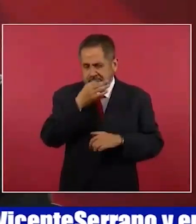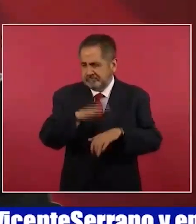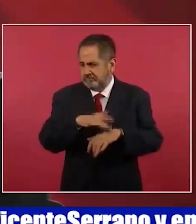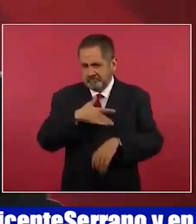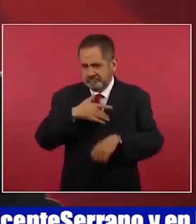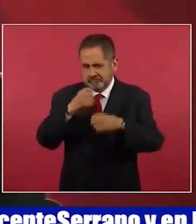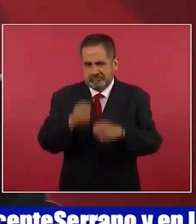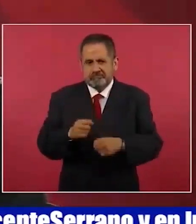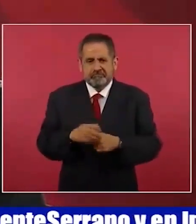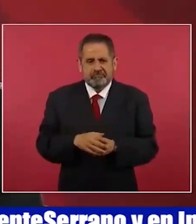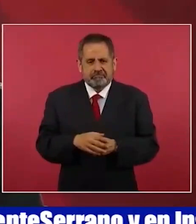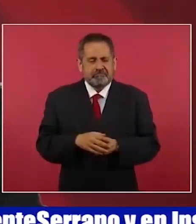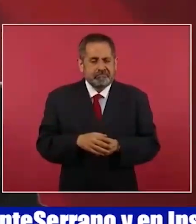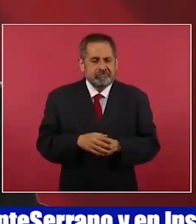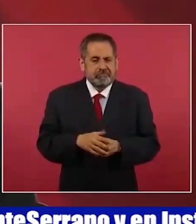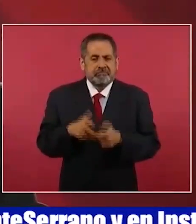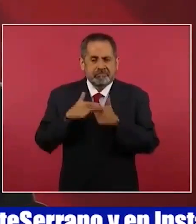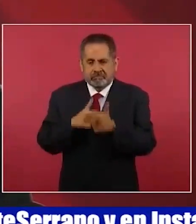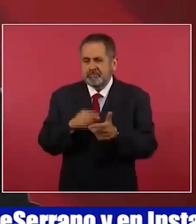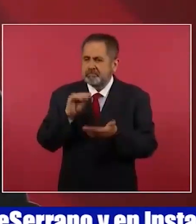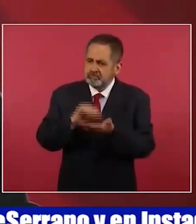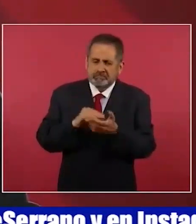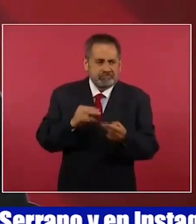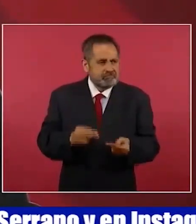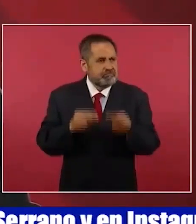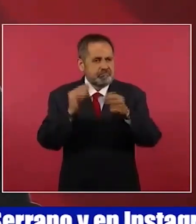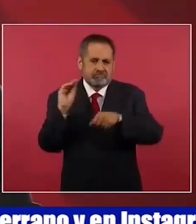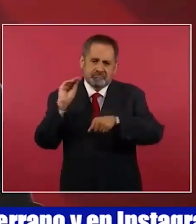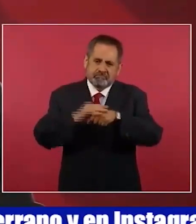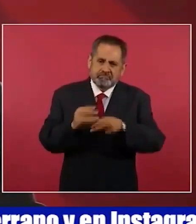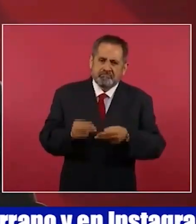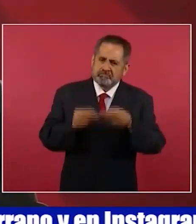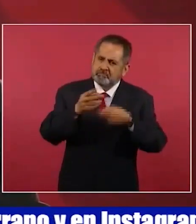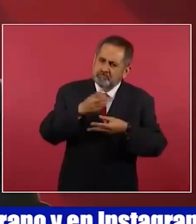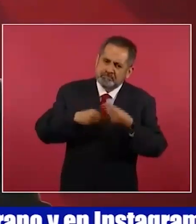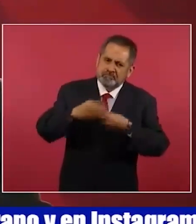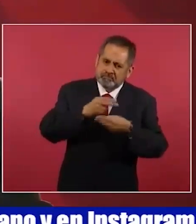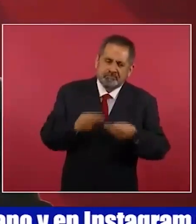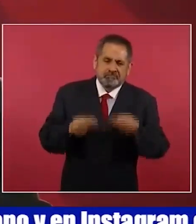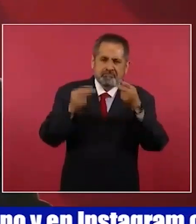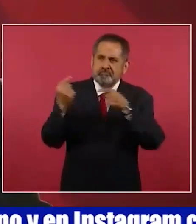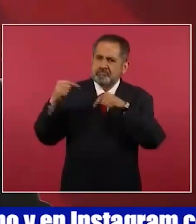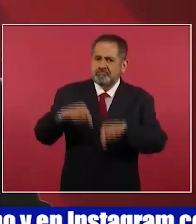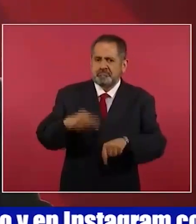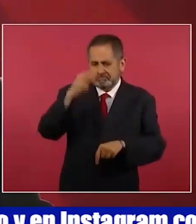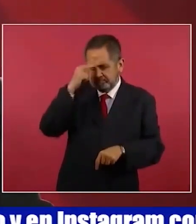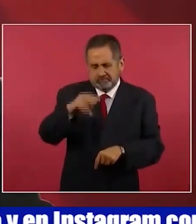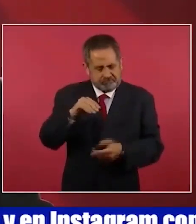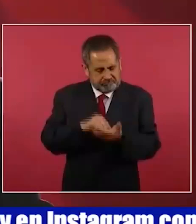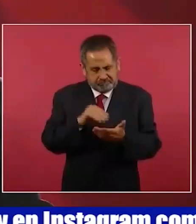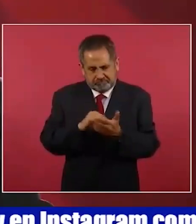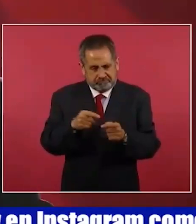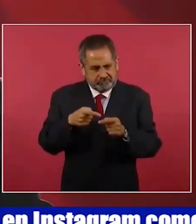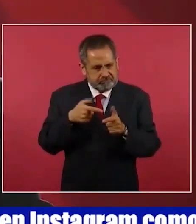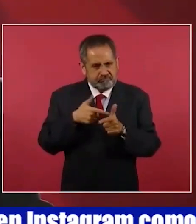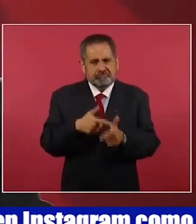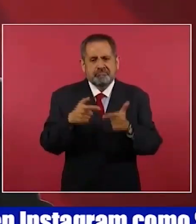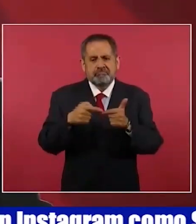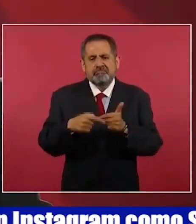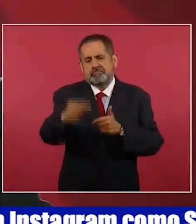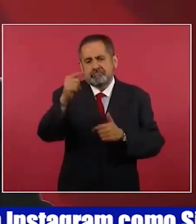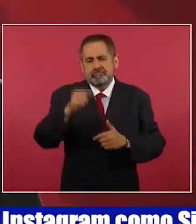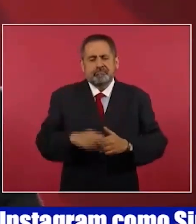gusta leer, la de la admirada Violeta Vázquez. Recomienda el presidente este artículo